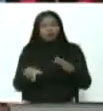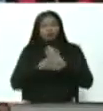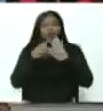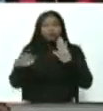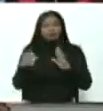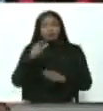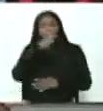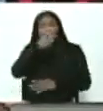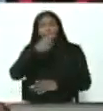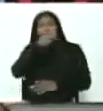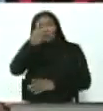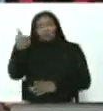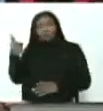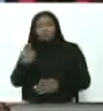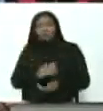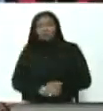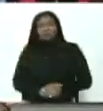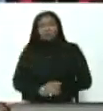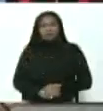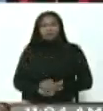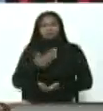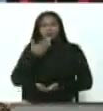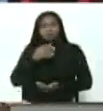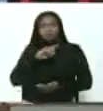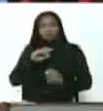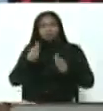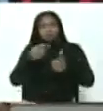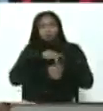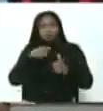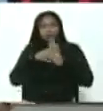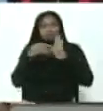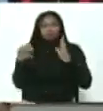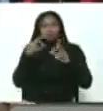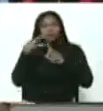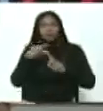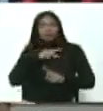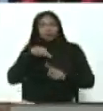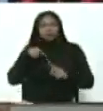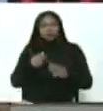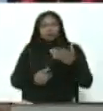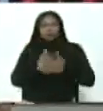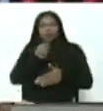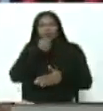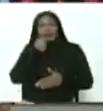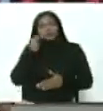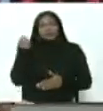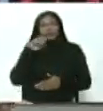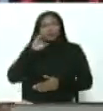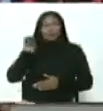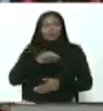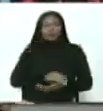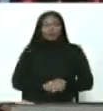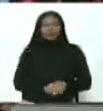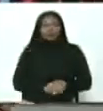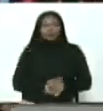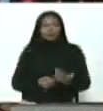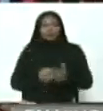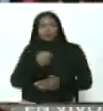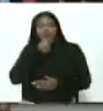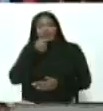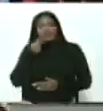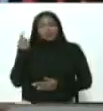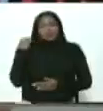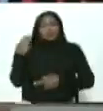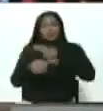palabra. Y nos pidió que empezáramos dando el derecho de palabra a lo más hermoso que tiene la patria, a lo más hermoso que tiene